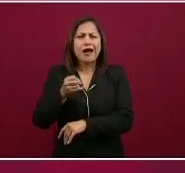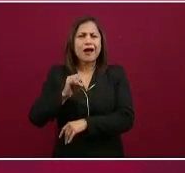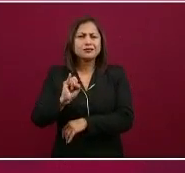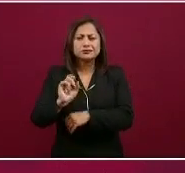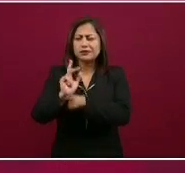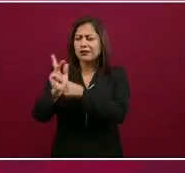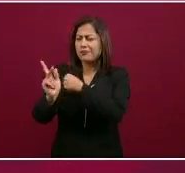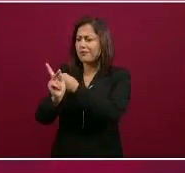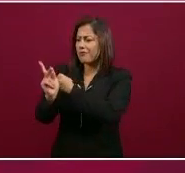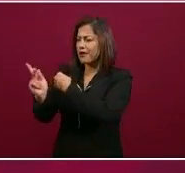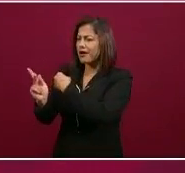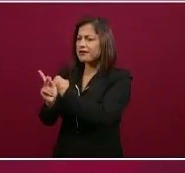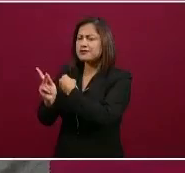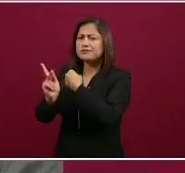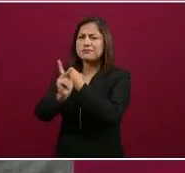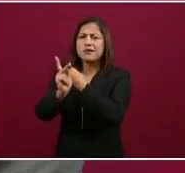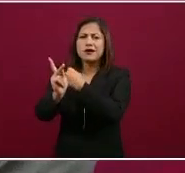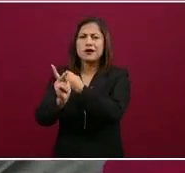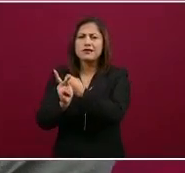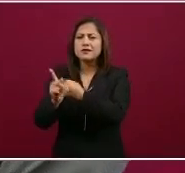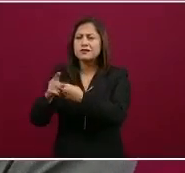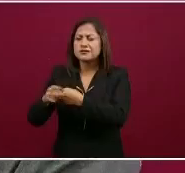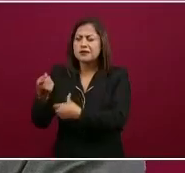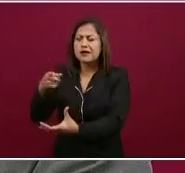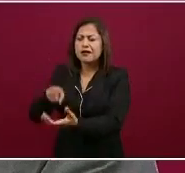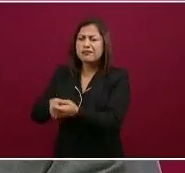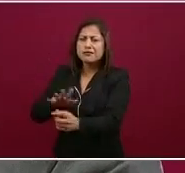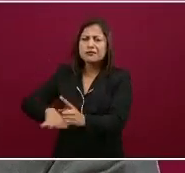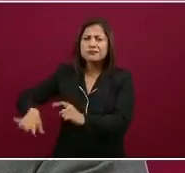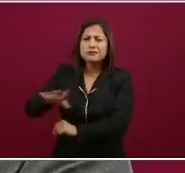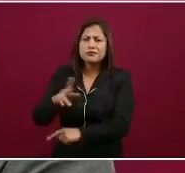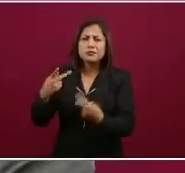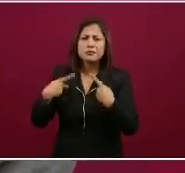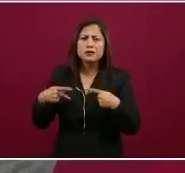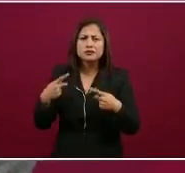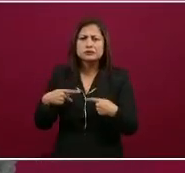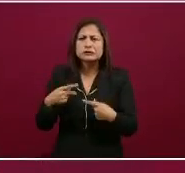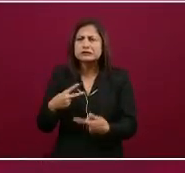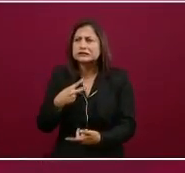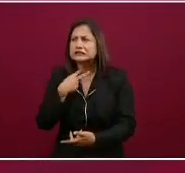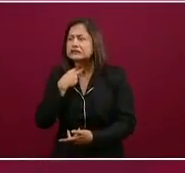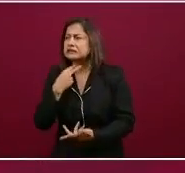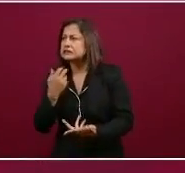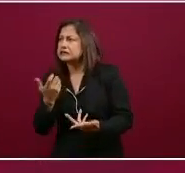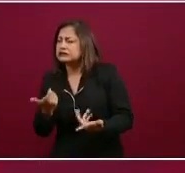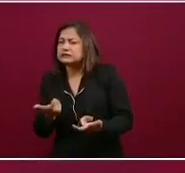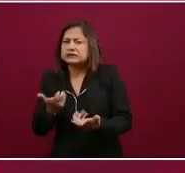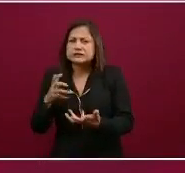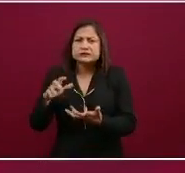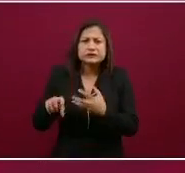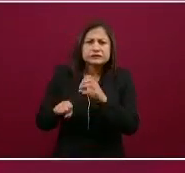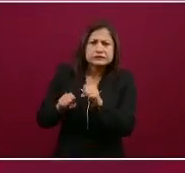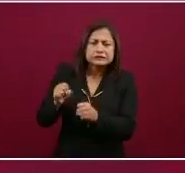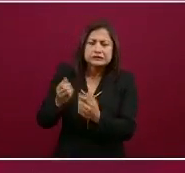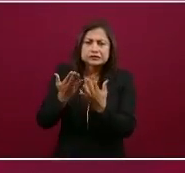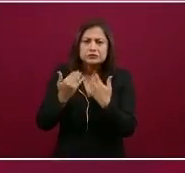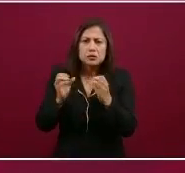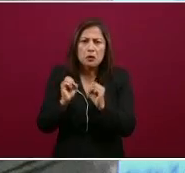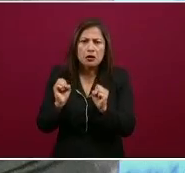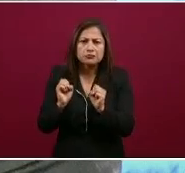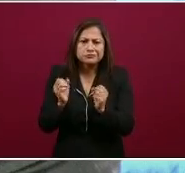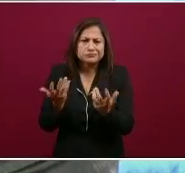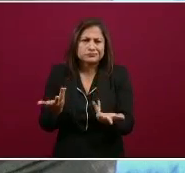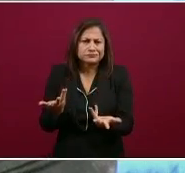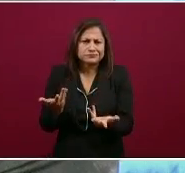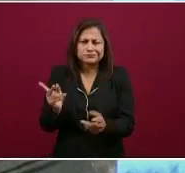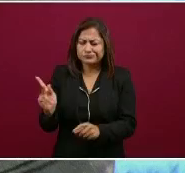la gente no tiene opciones, no tiene alternativas y son seres humanos.